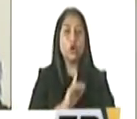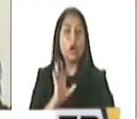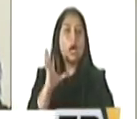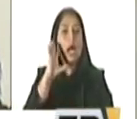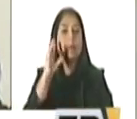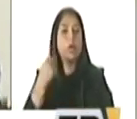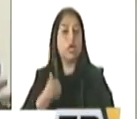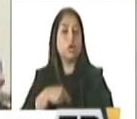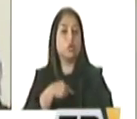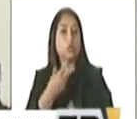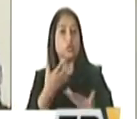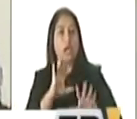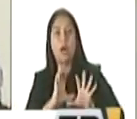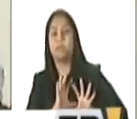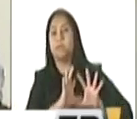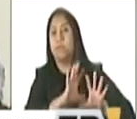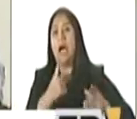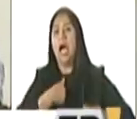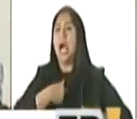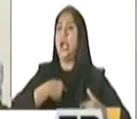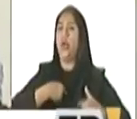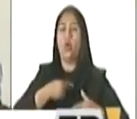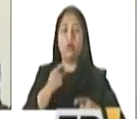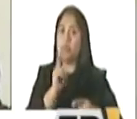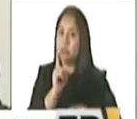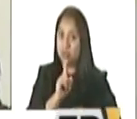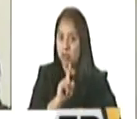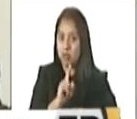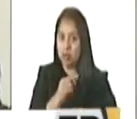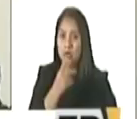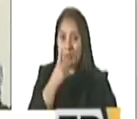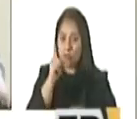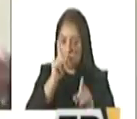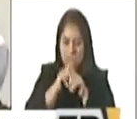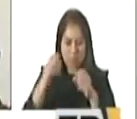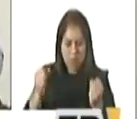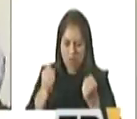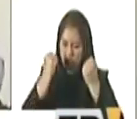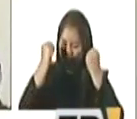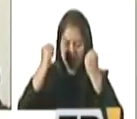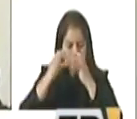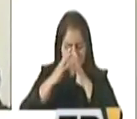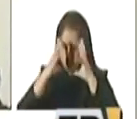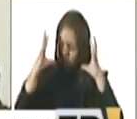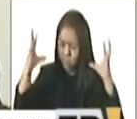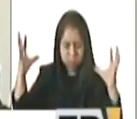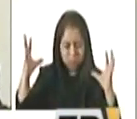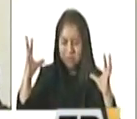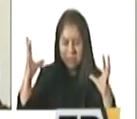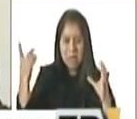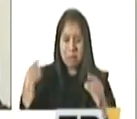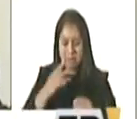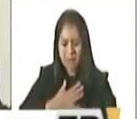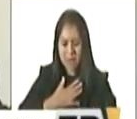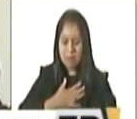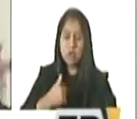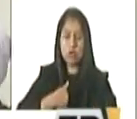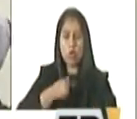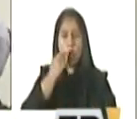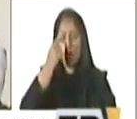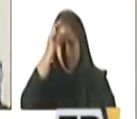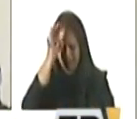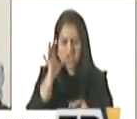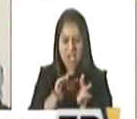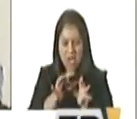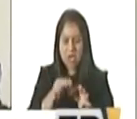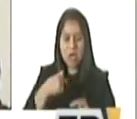hemos tenido éxito en la contención, sino porque ha venido una fuerza que va, para mí, para que soy un hombre de fe, va mucho